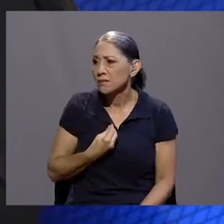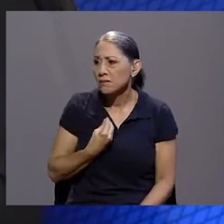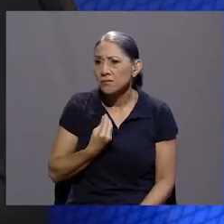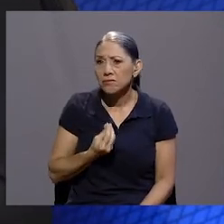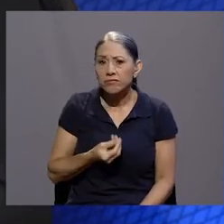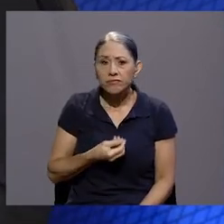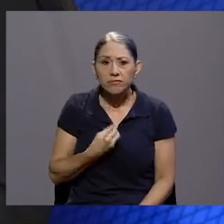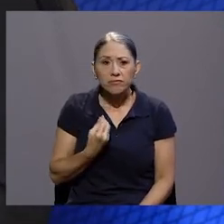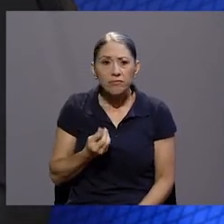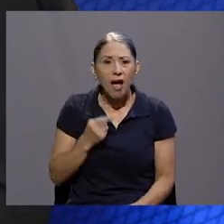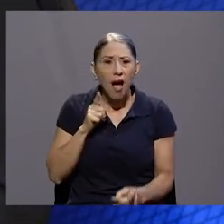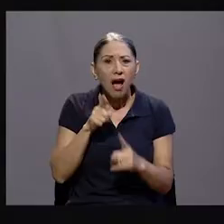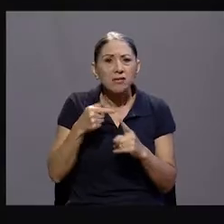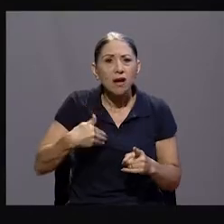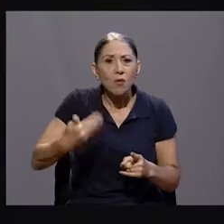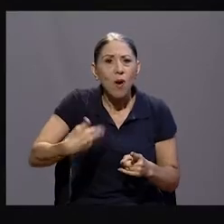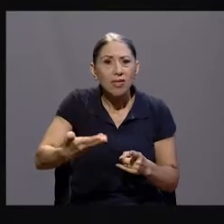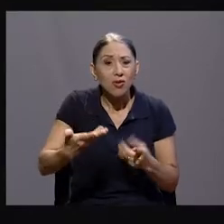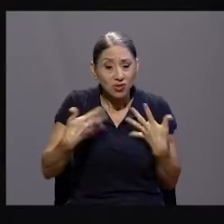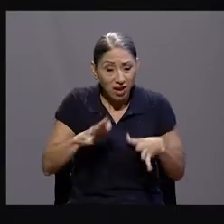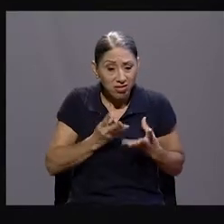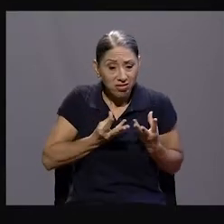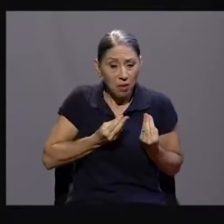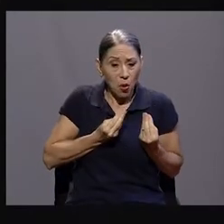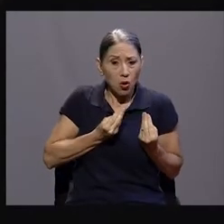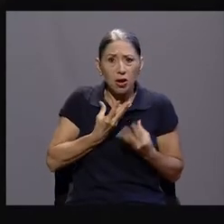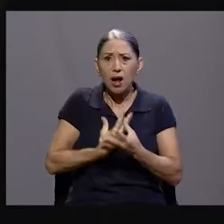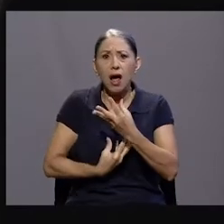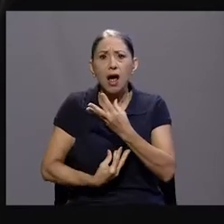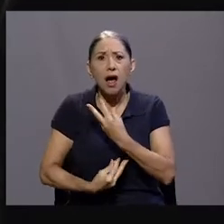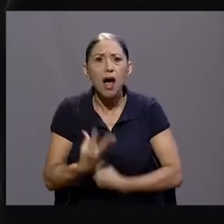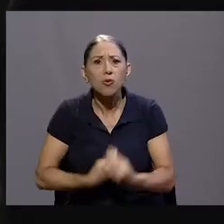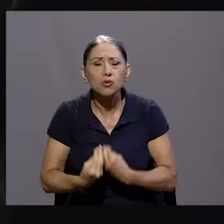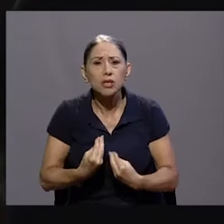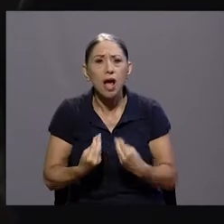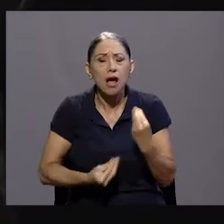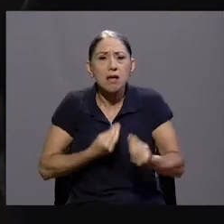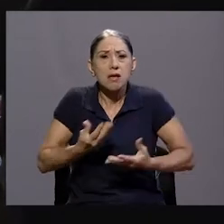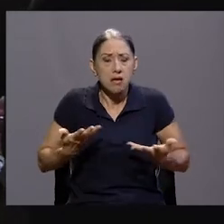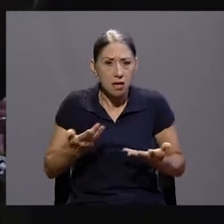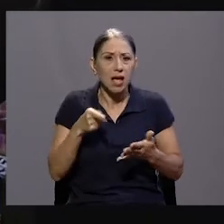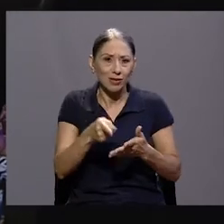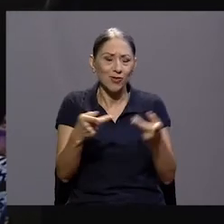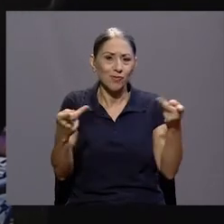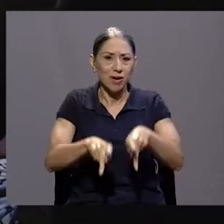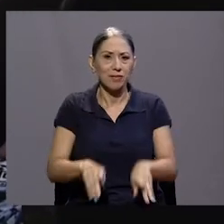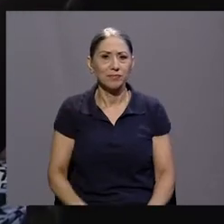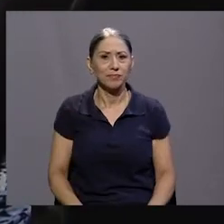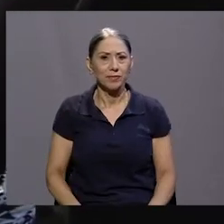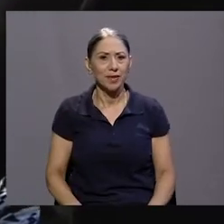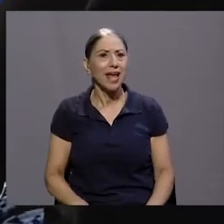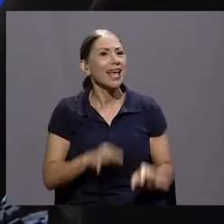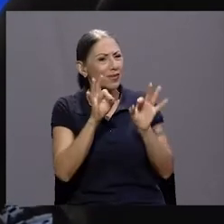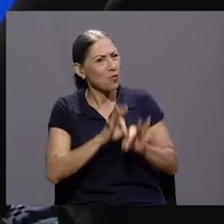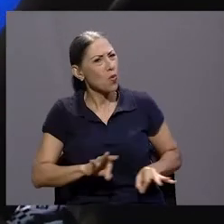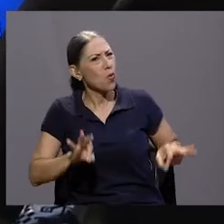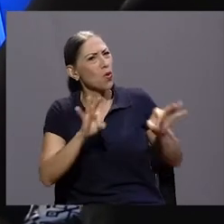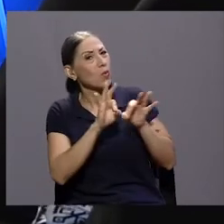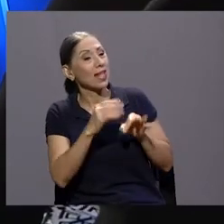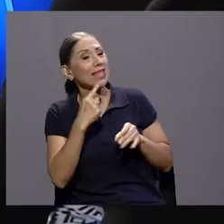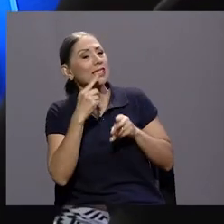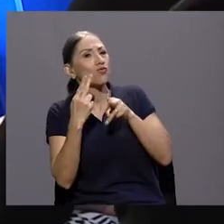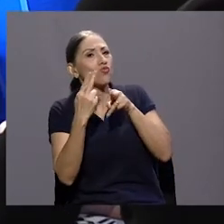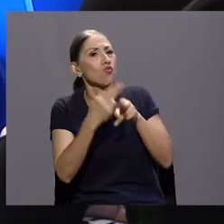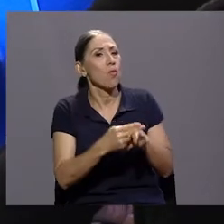angustia en lo que estamos experimentando y por qué es importante decías de la importancia de nombrar las cosas en este caso de